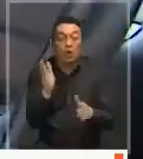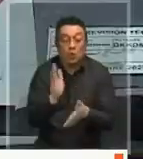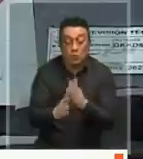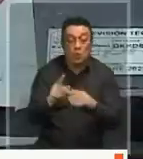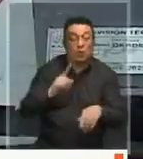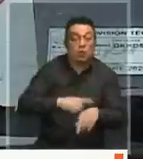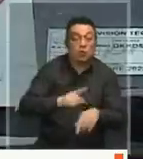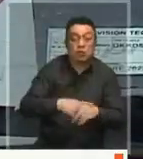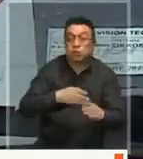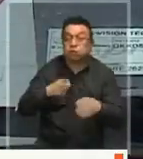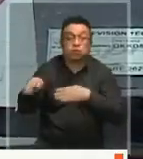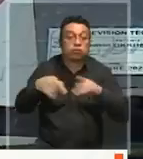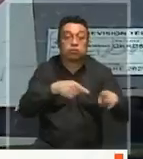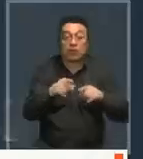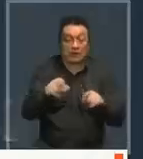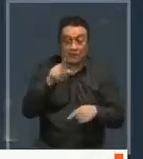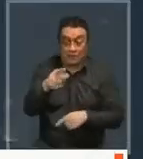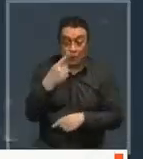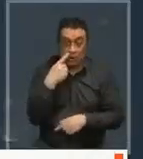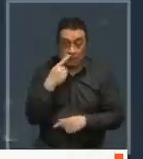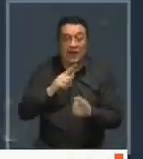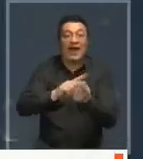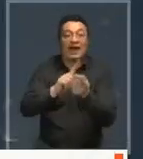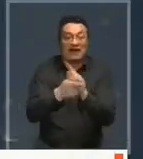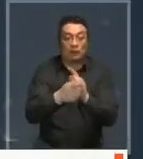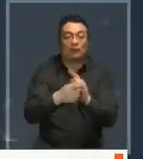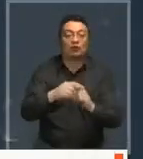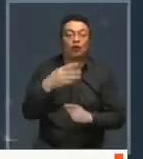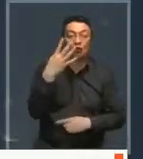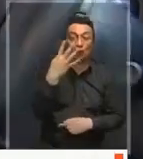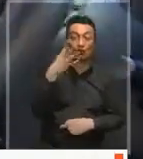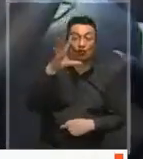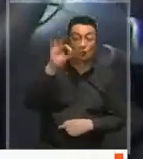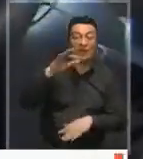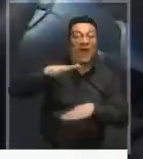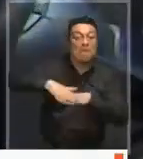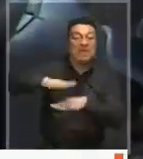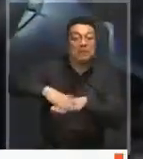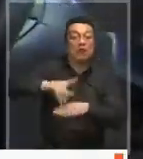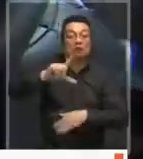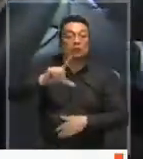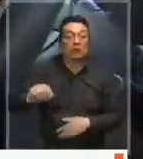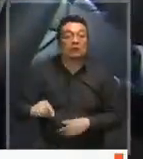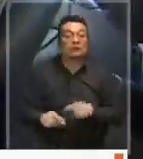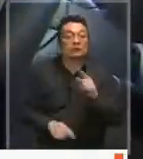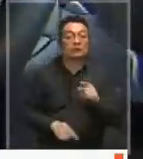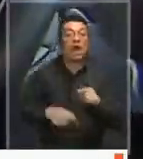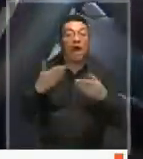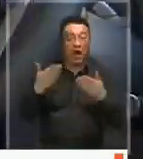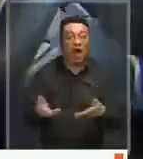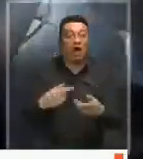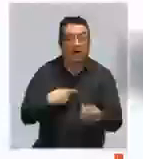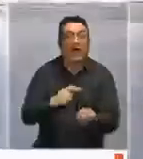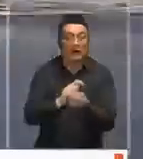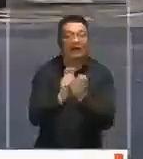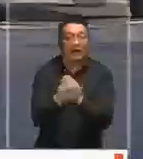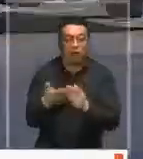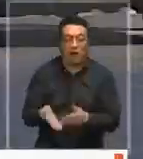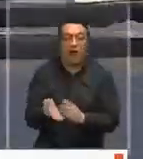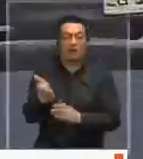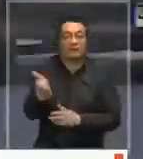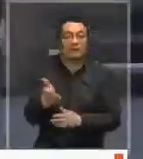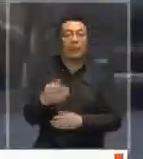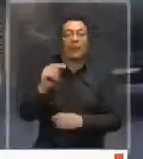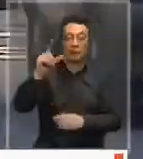entre carrera y carrera, Juan haría el cambio en la tarifa de su taxi. Ahí está. Ahora va a ser el cambio. Listo. Bajada